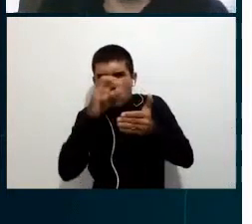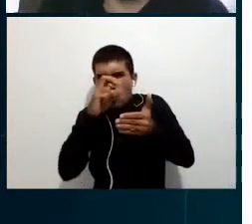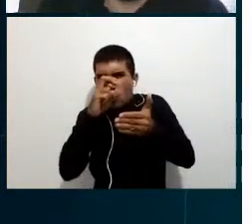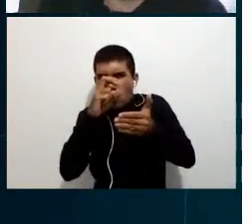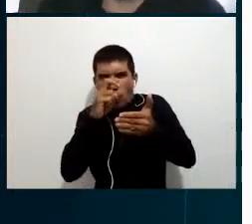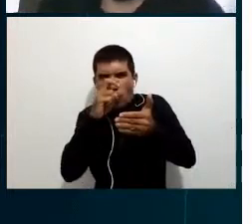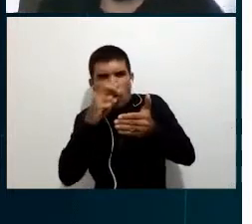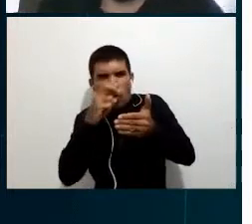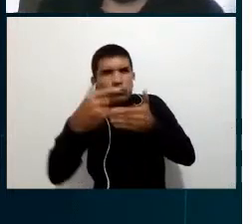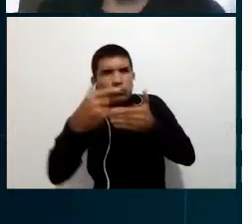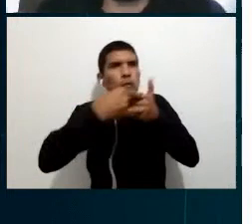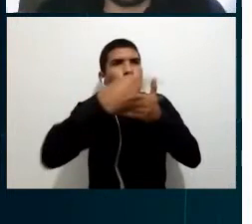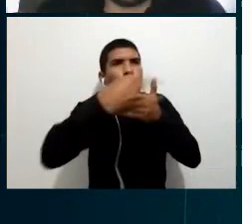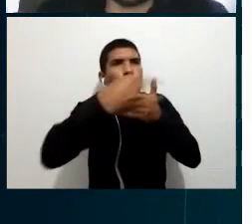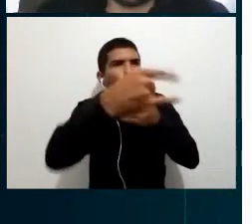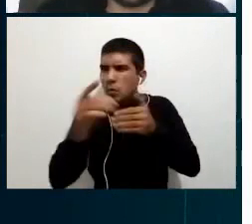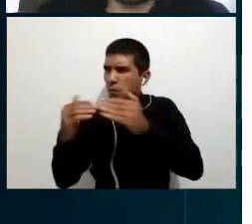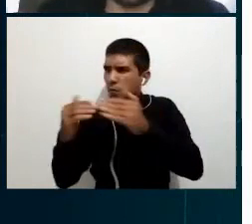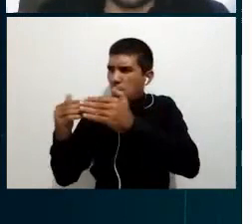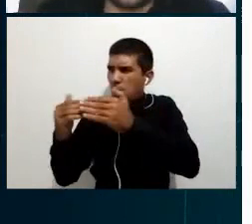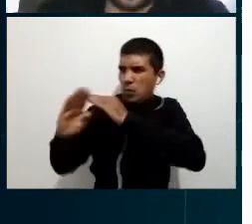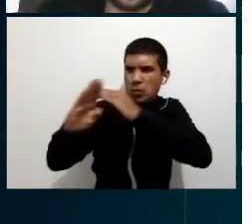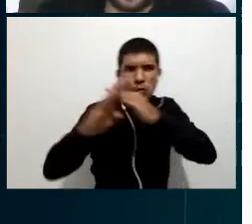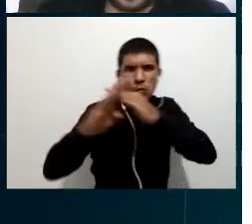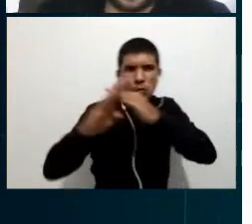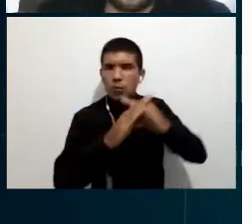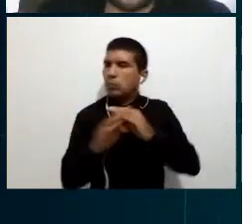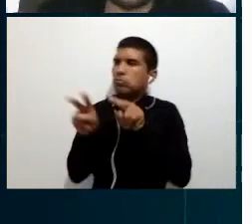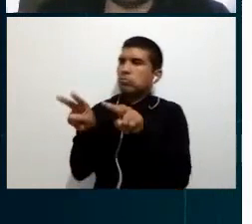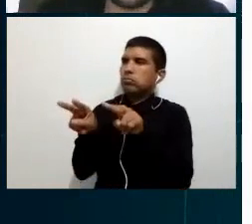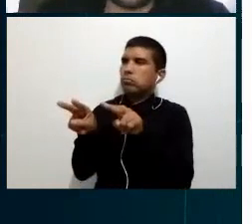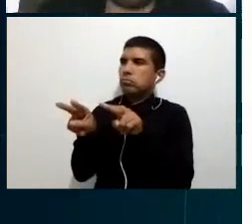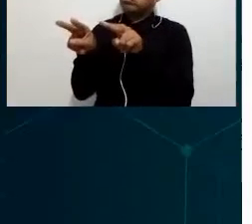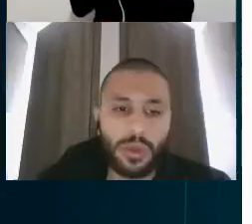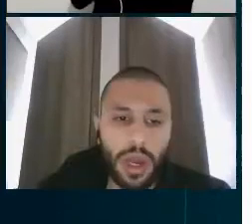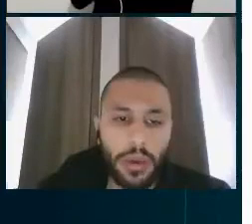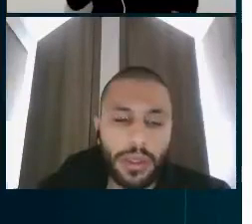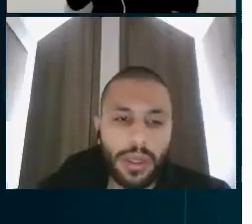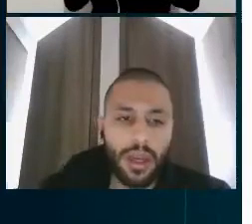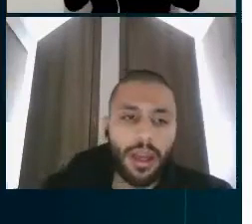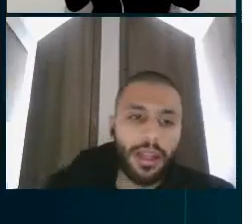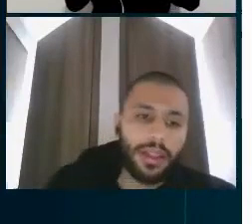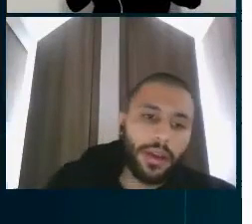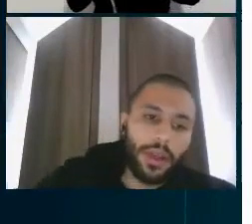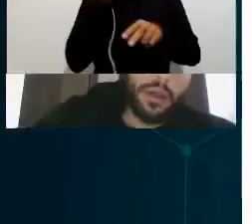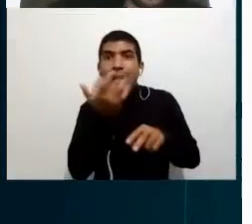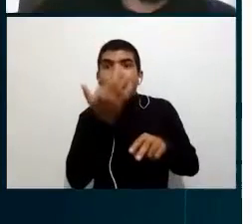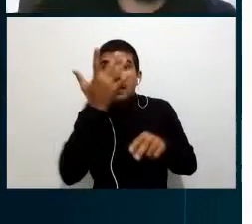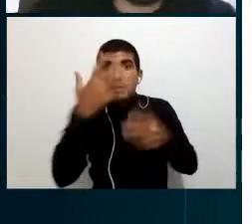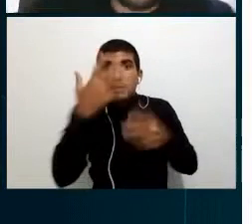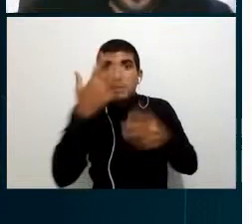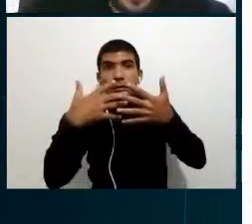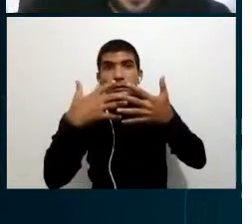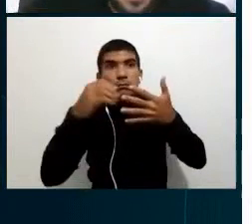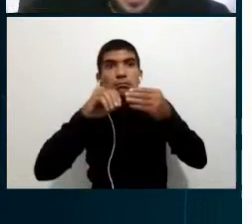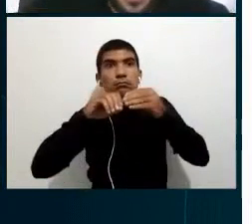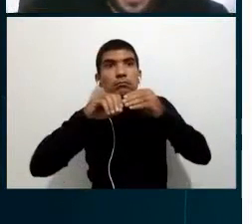del gas SF6 por el gas G3. Es para equipos nuevos, debido a